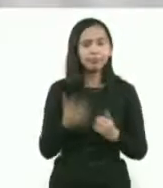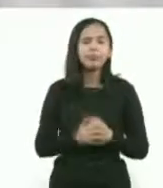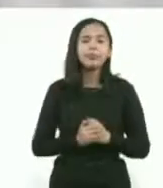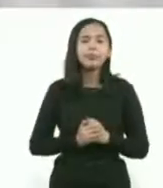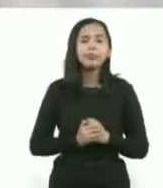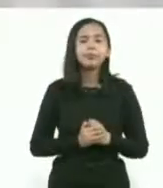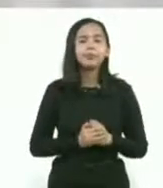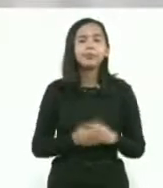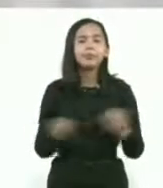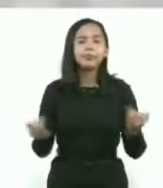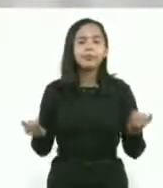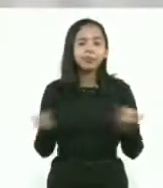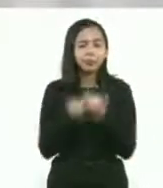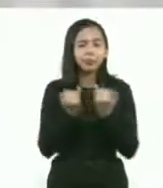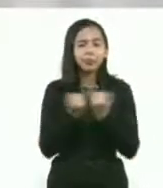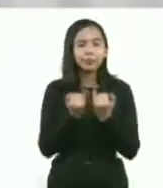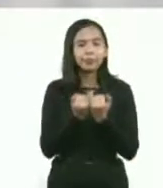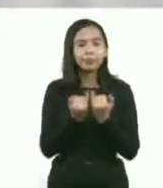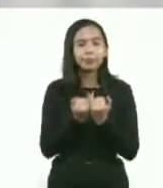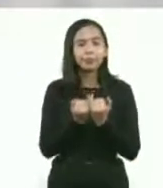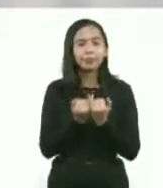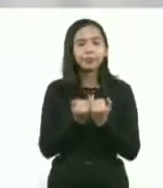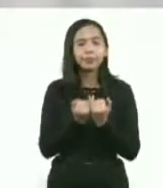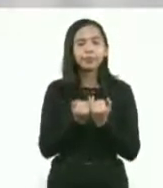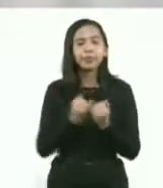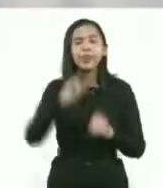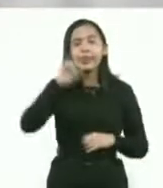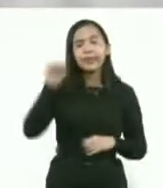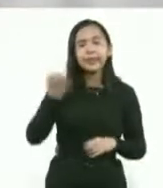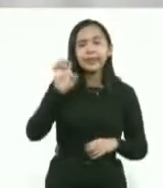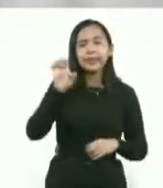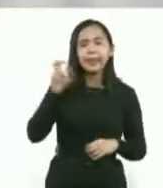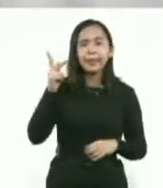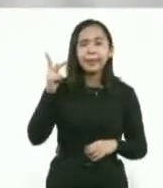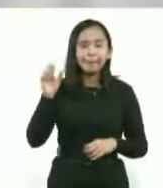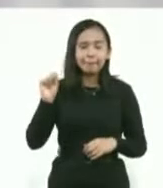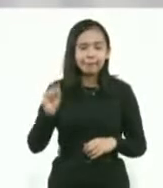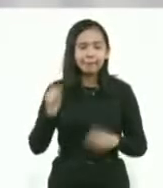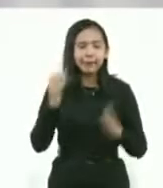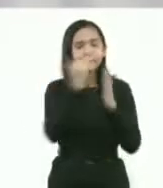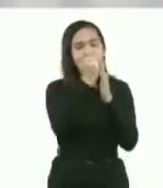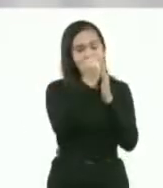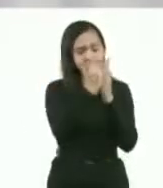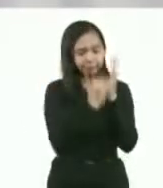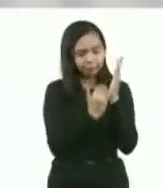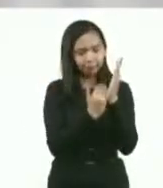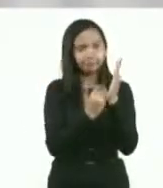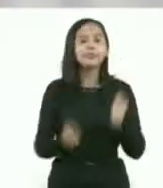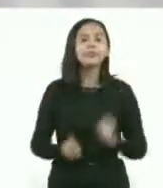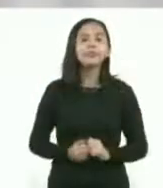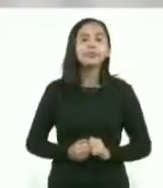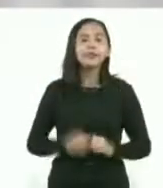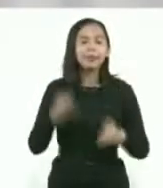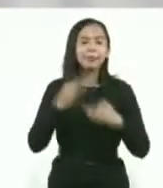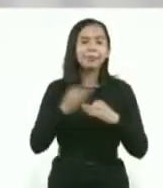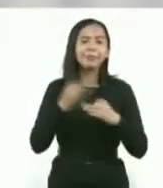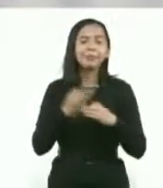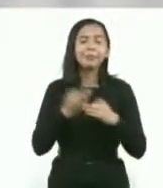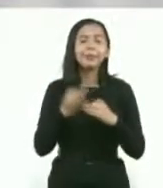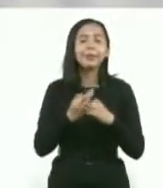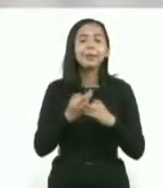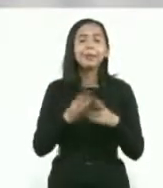mediante la deducción del IEPS, del Impuesto Especial a Productos y Servicios, que ahorita, reitero, es